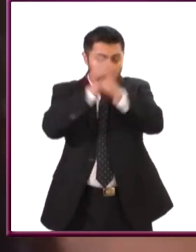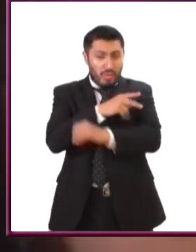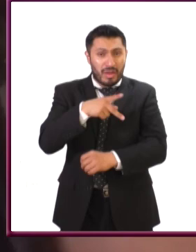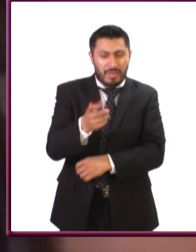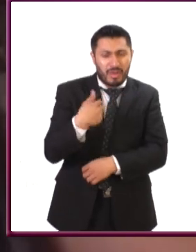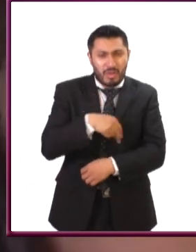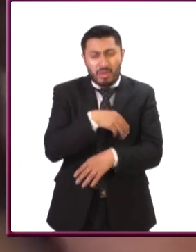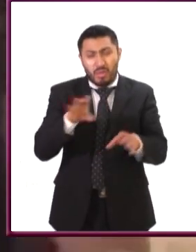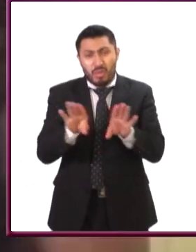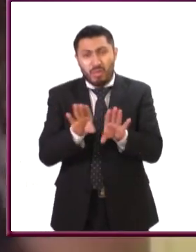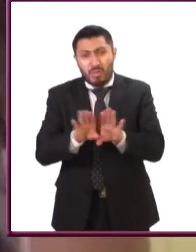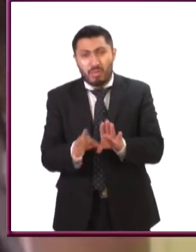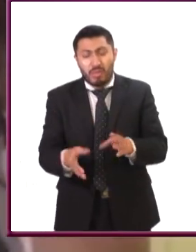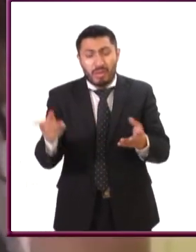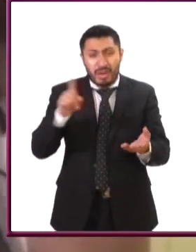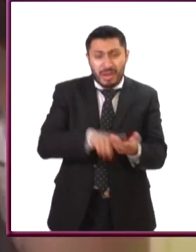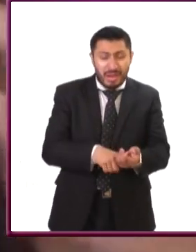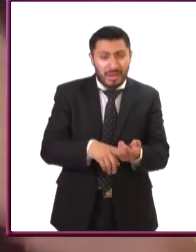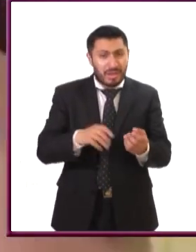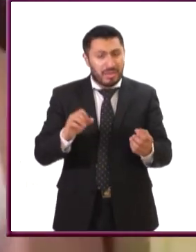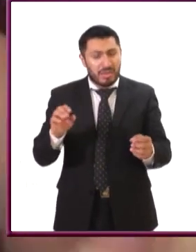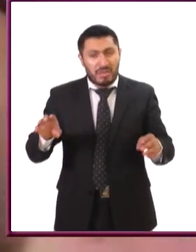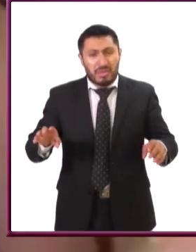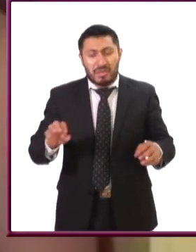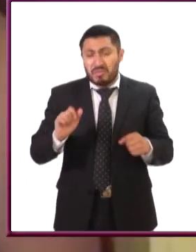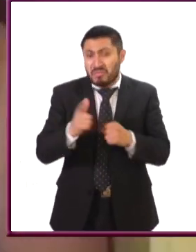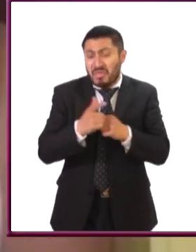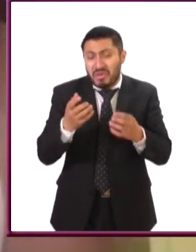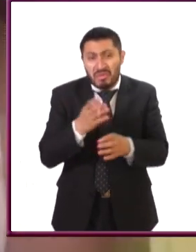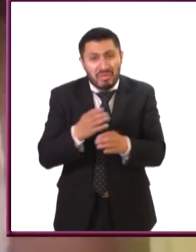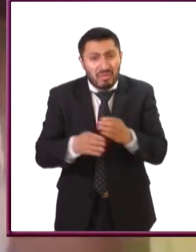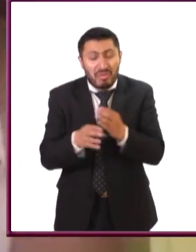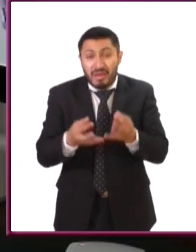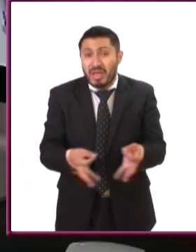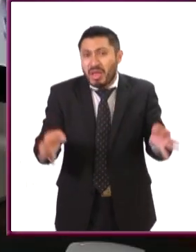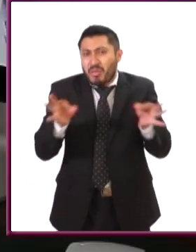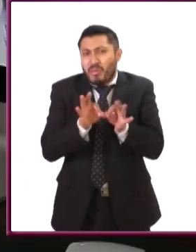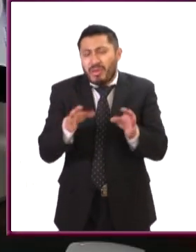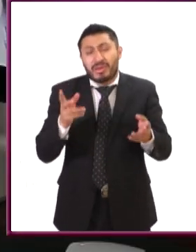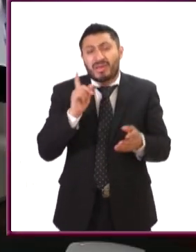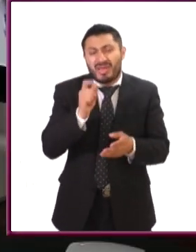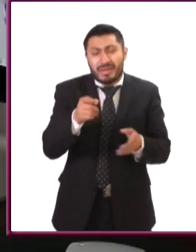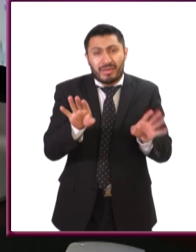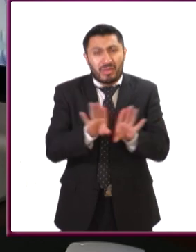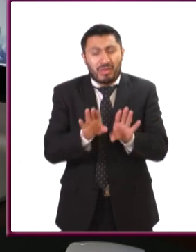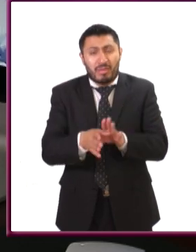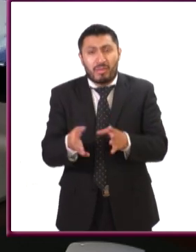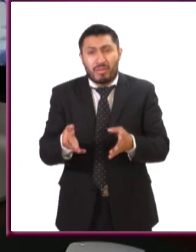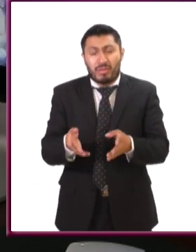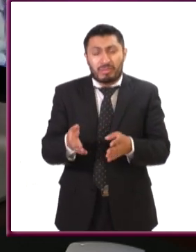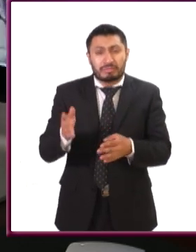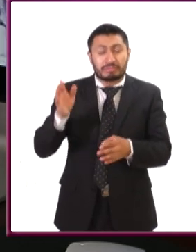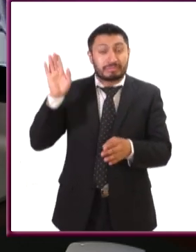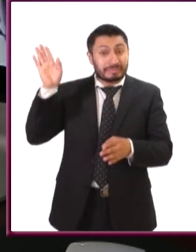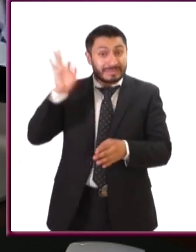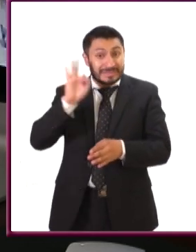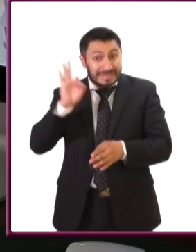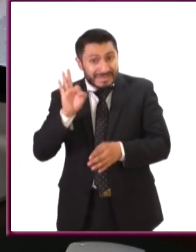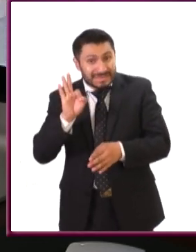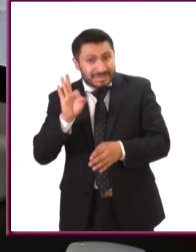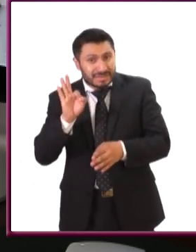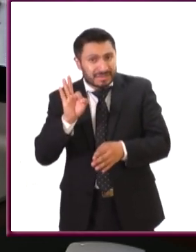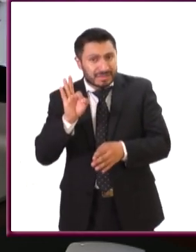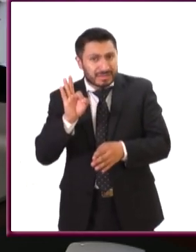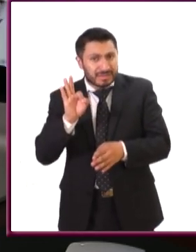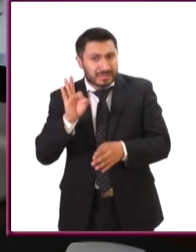oscura, pero suponemos que debe de estar hecha por una partícula elemental. Esta partícula elemental se teoriza que